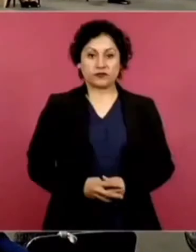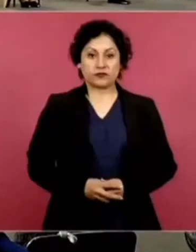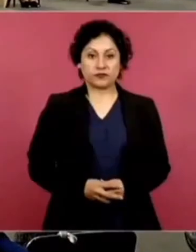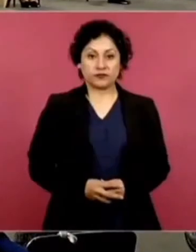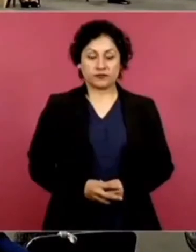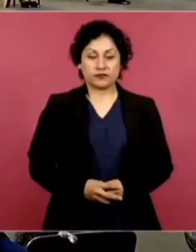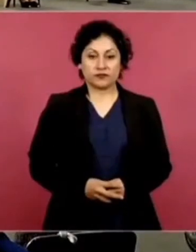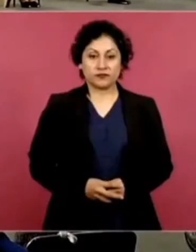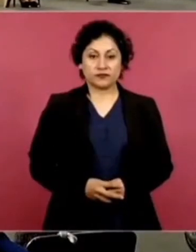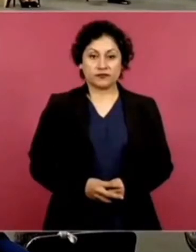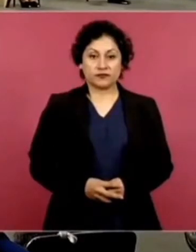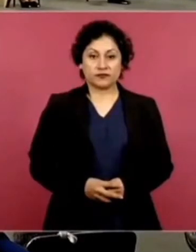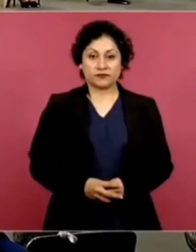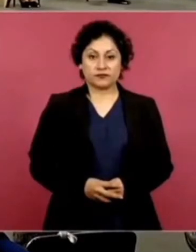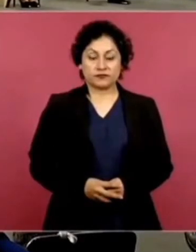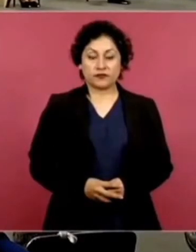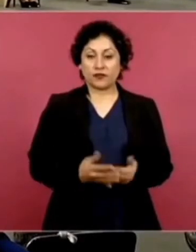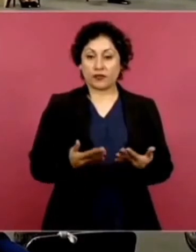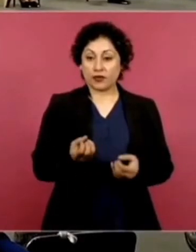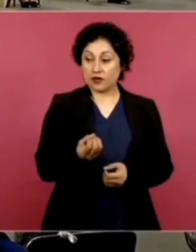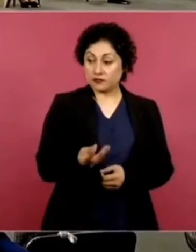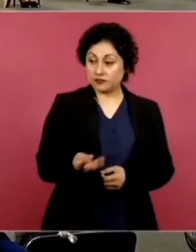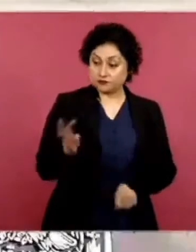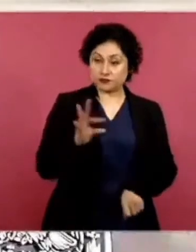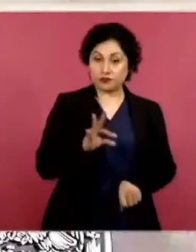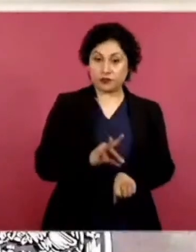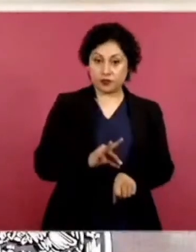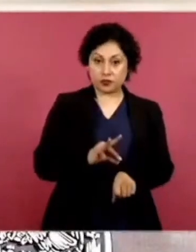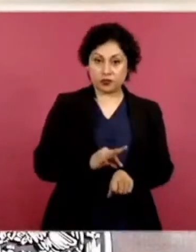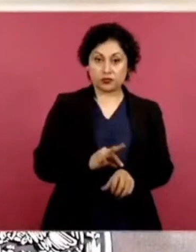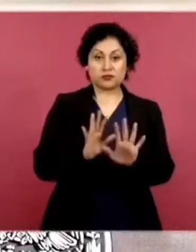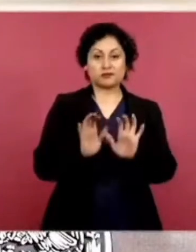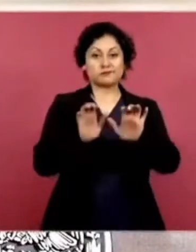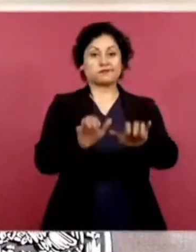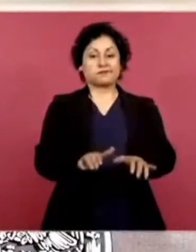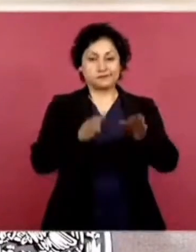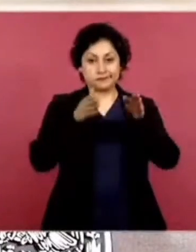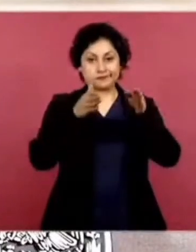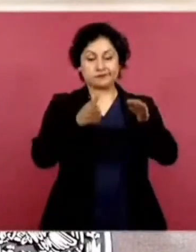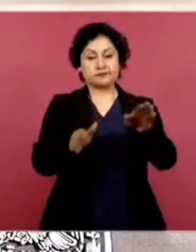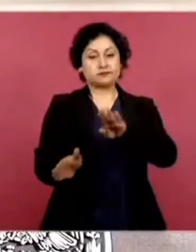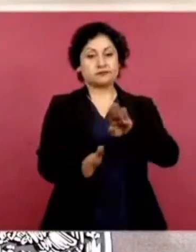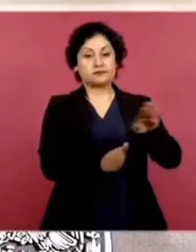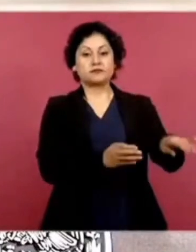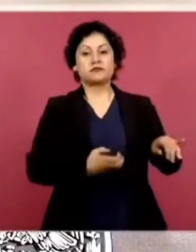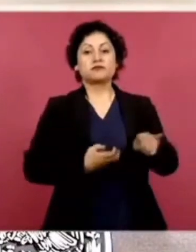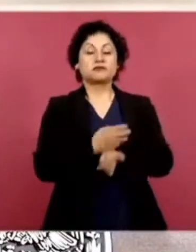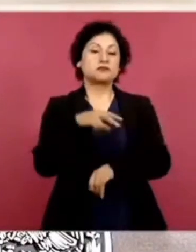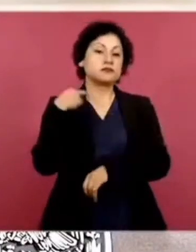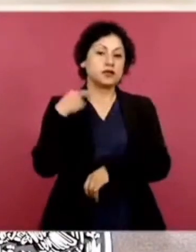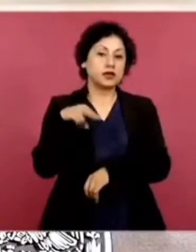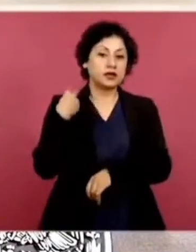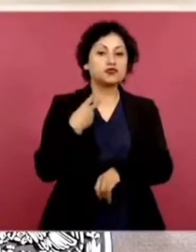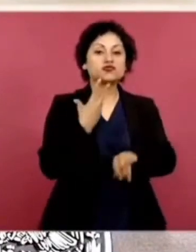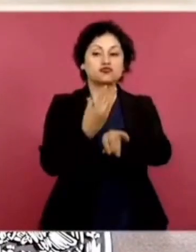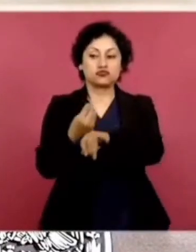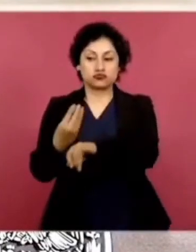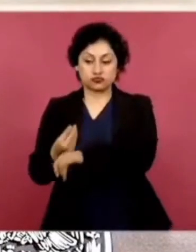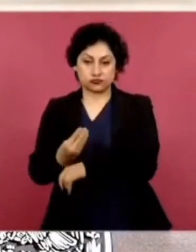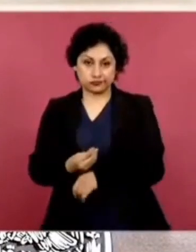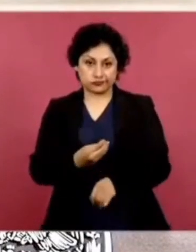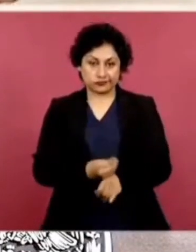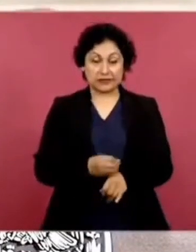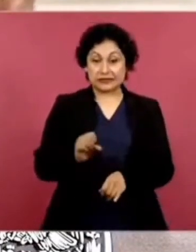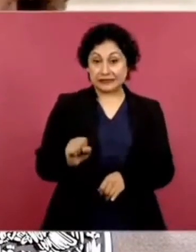los médicas y médicos de alguna especialidad. En el caso de Veracruz, se hicieron acciones de mantenimiento en 7 de